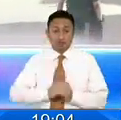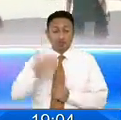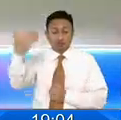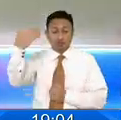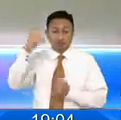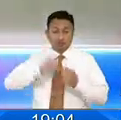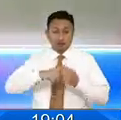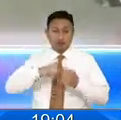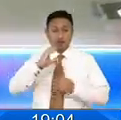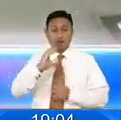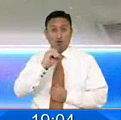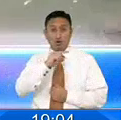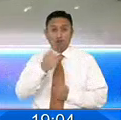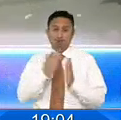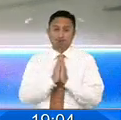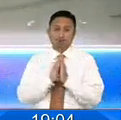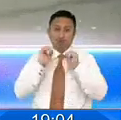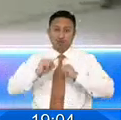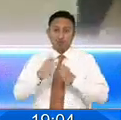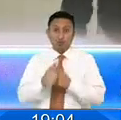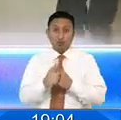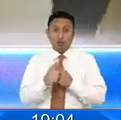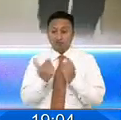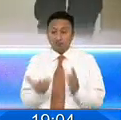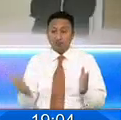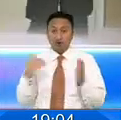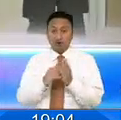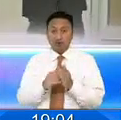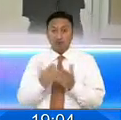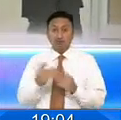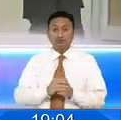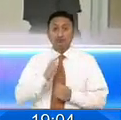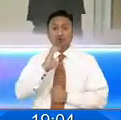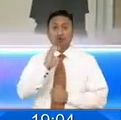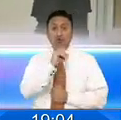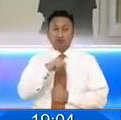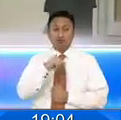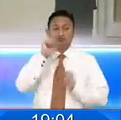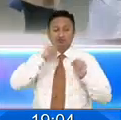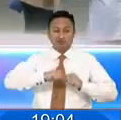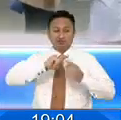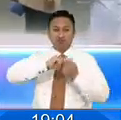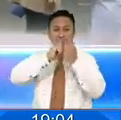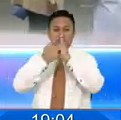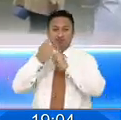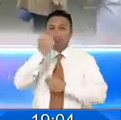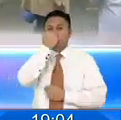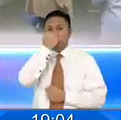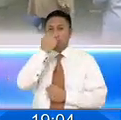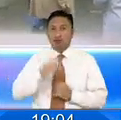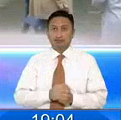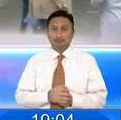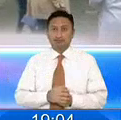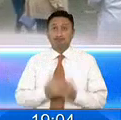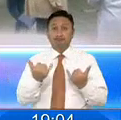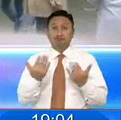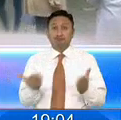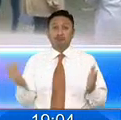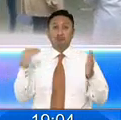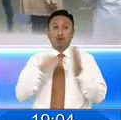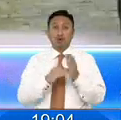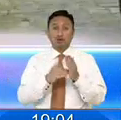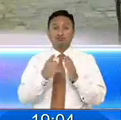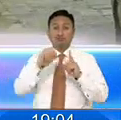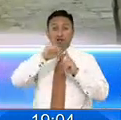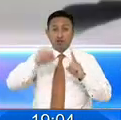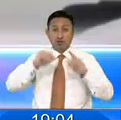que de manera urgente exhorten al COE nacional a regresar al semáforo rojo hasta que se fortalezca el sistema de salud. Por eso